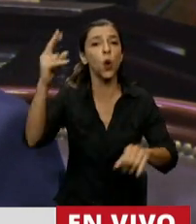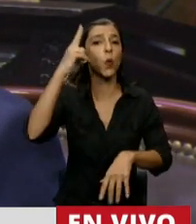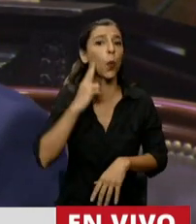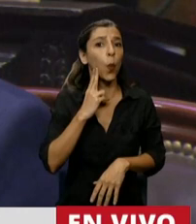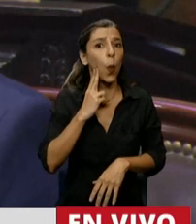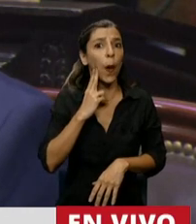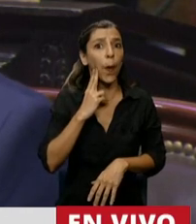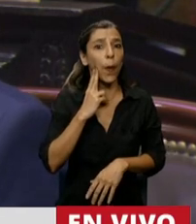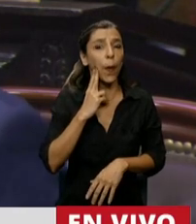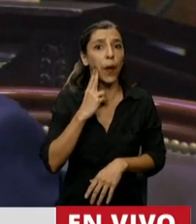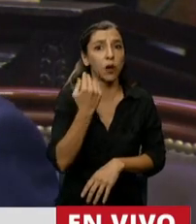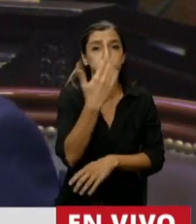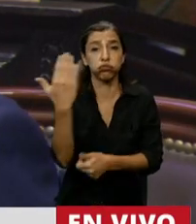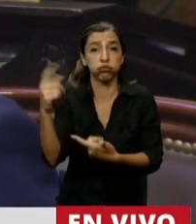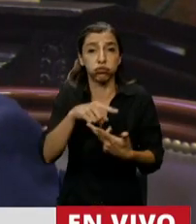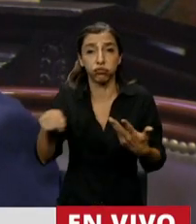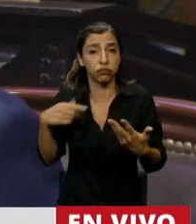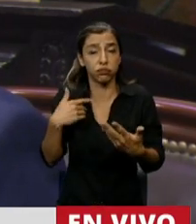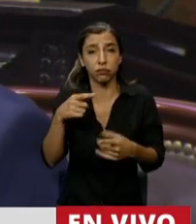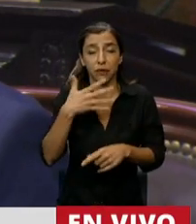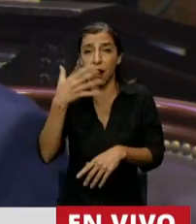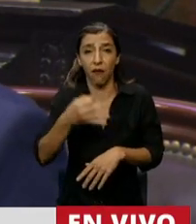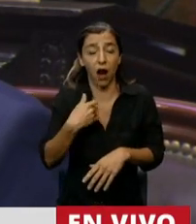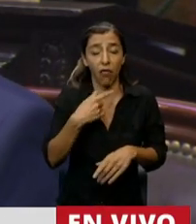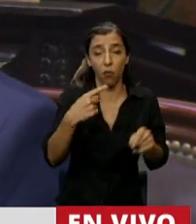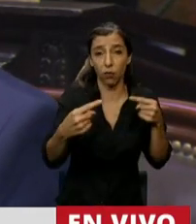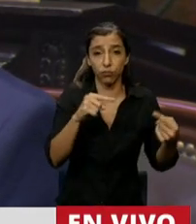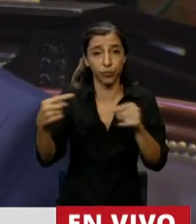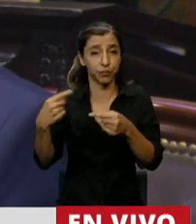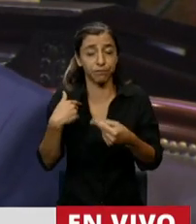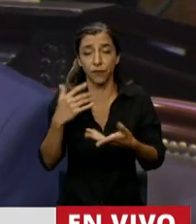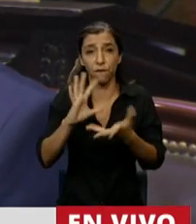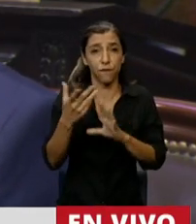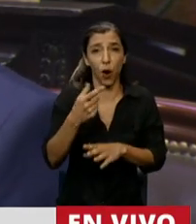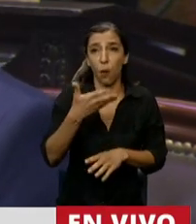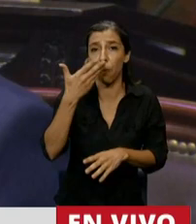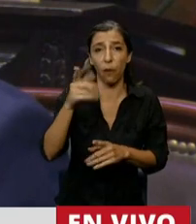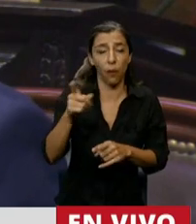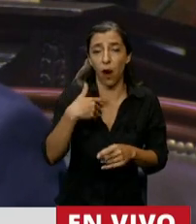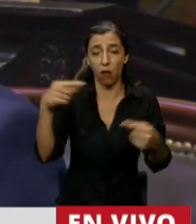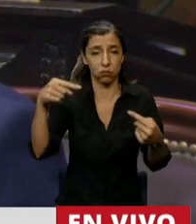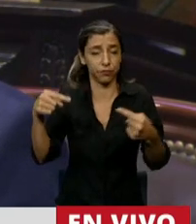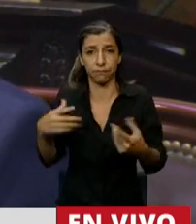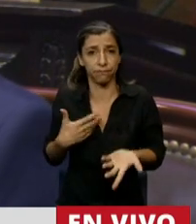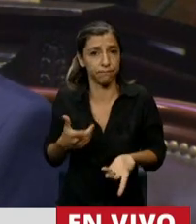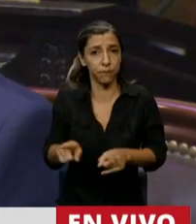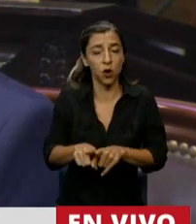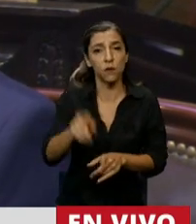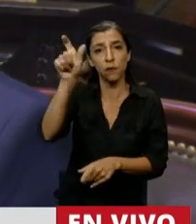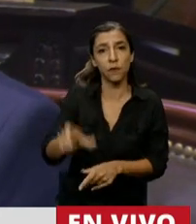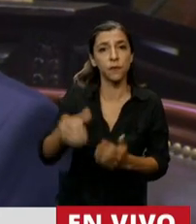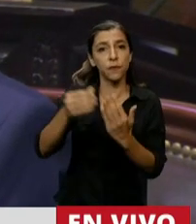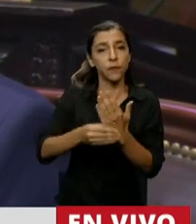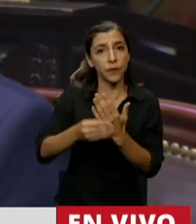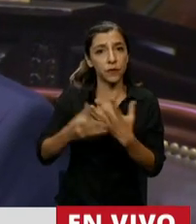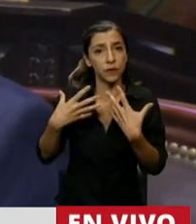discordantes o al menos inconsistentes entre sí, contradictorias. Mientras que el ministro de Salud, a partir del 8